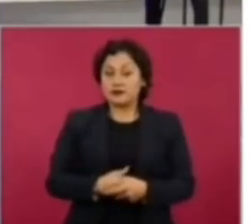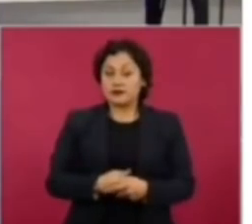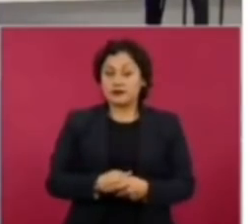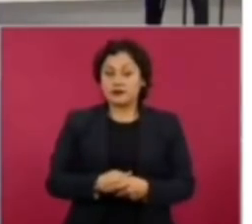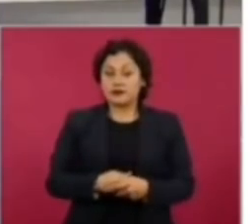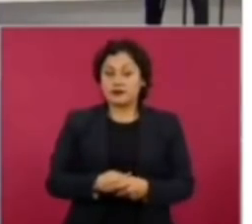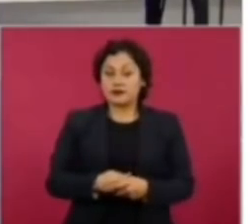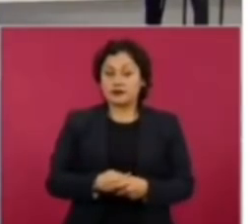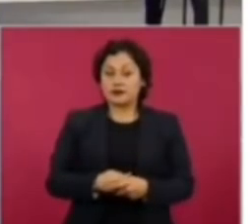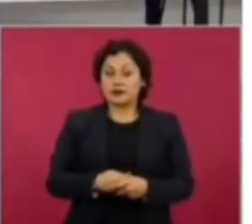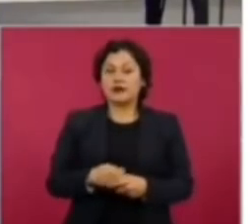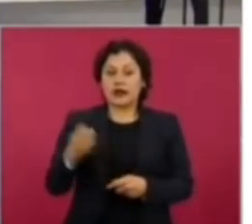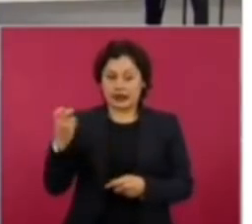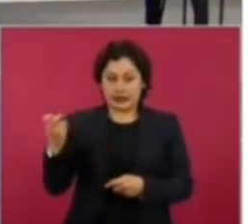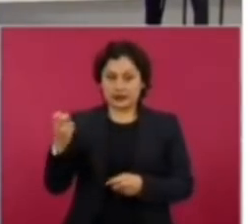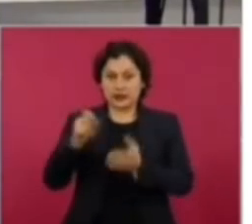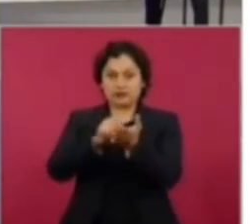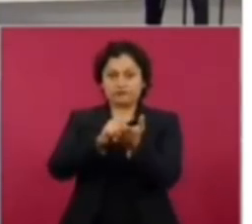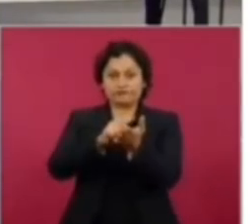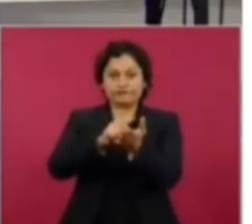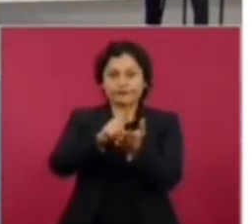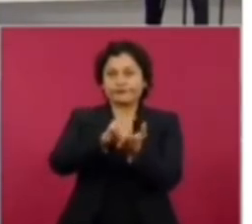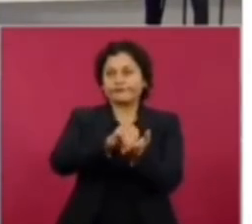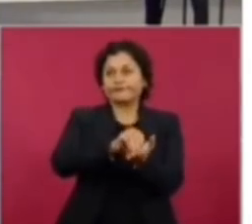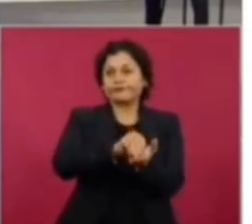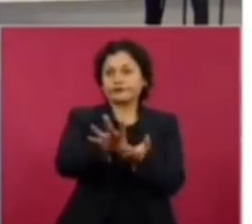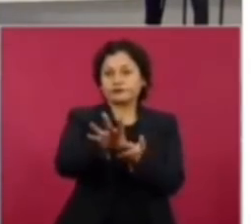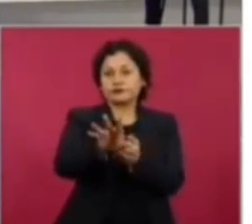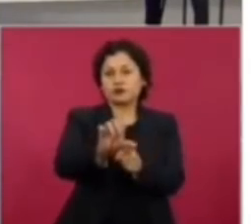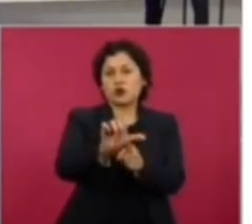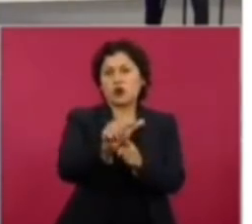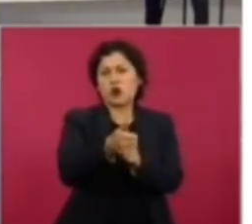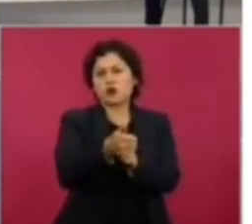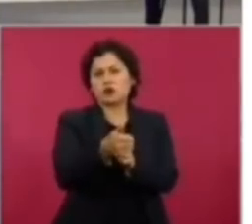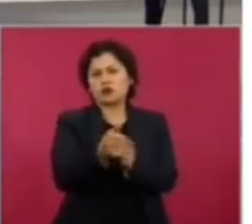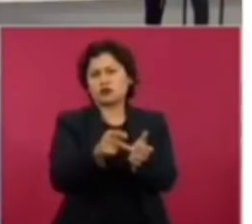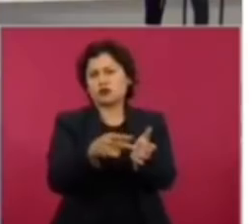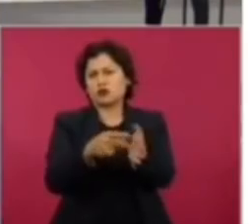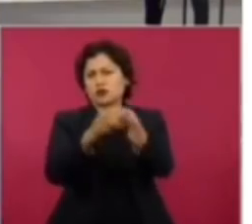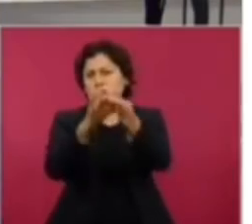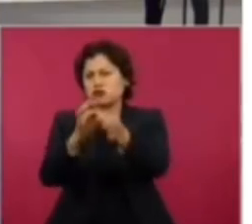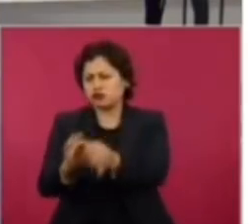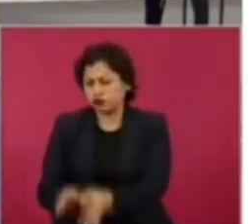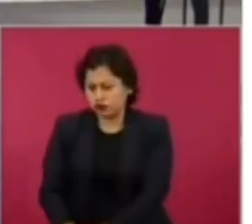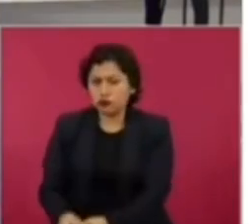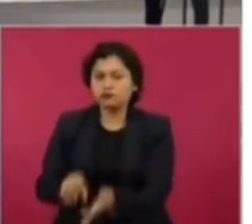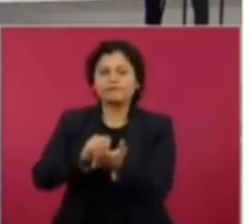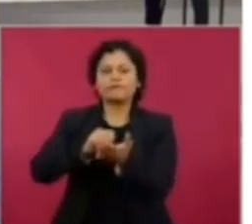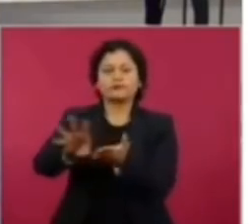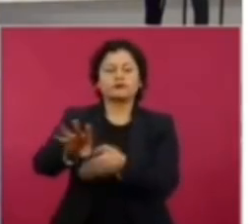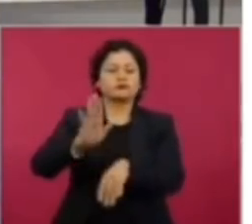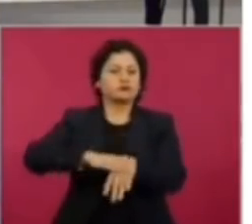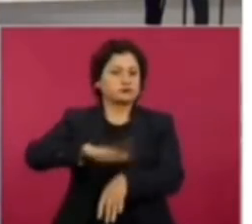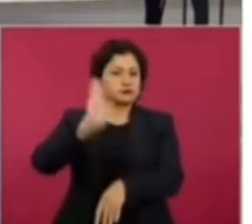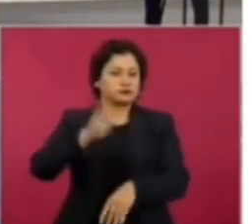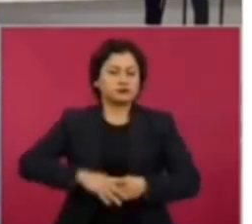Ucrania y Rusia. Exhibió este tuit de Chumel Torres en que espera la orden de Felipe Calderón a caballo. No pasa nada,